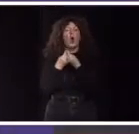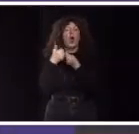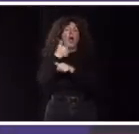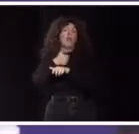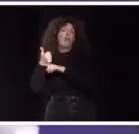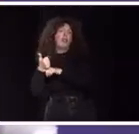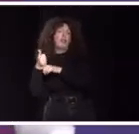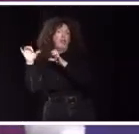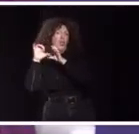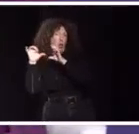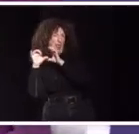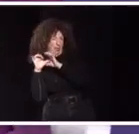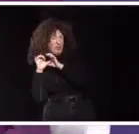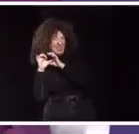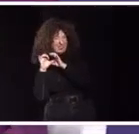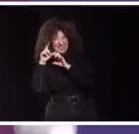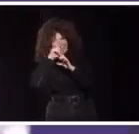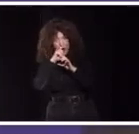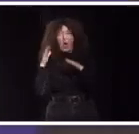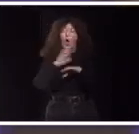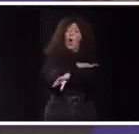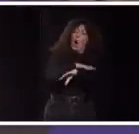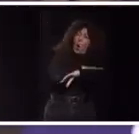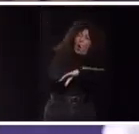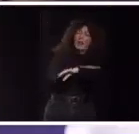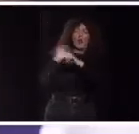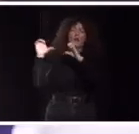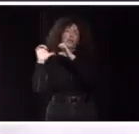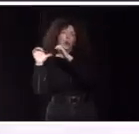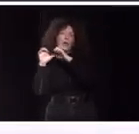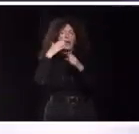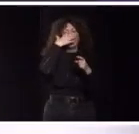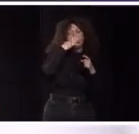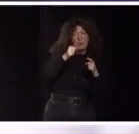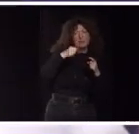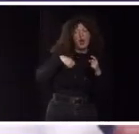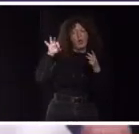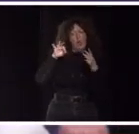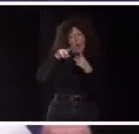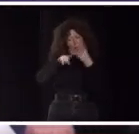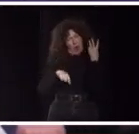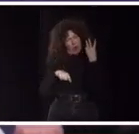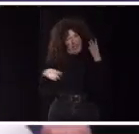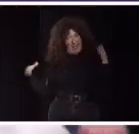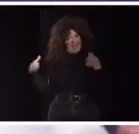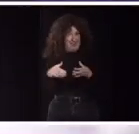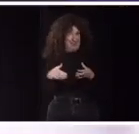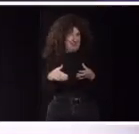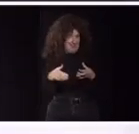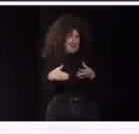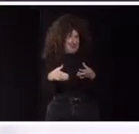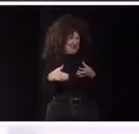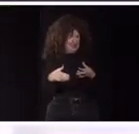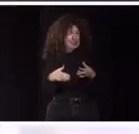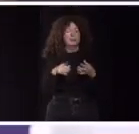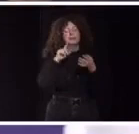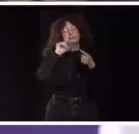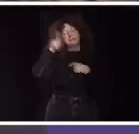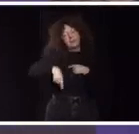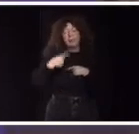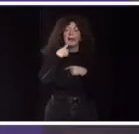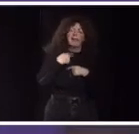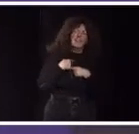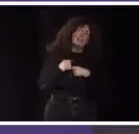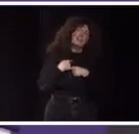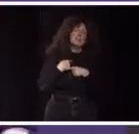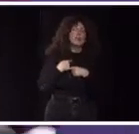acordáis de ese momento en el que podíamos gobernar a 3? El Partido Socialista, Ciudadanos y Podemos. Nos han intentado decir que no